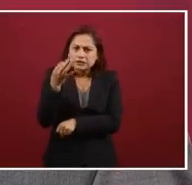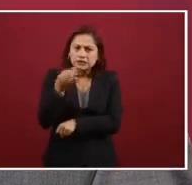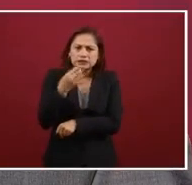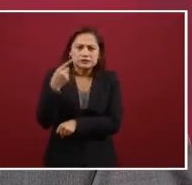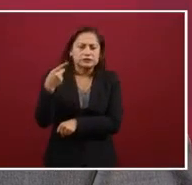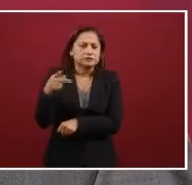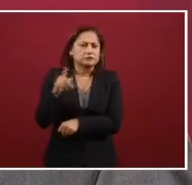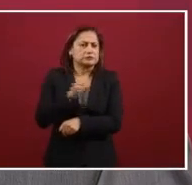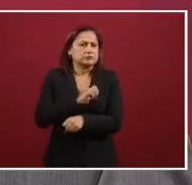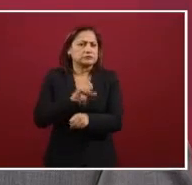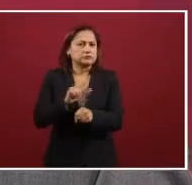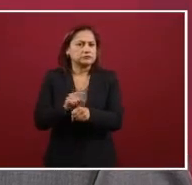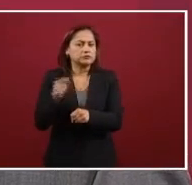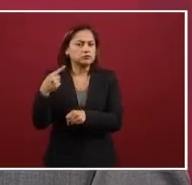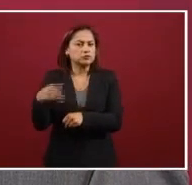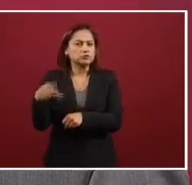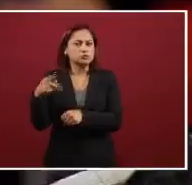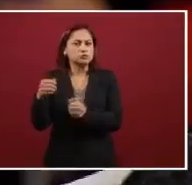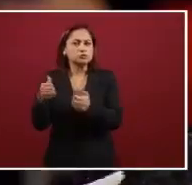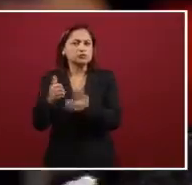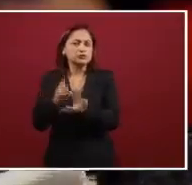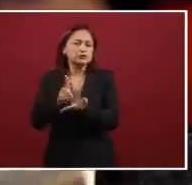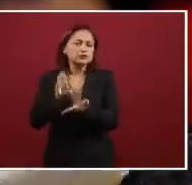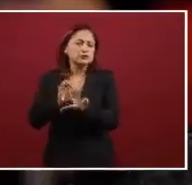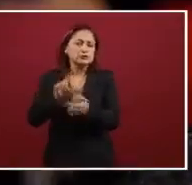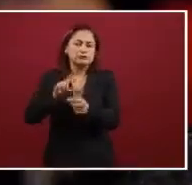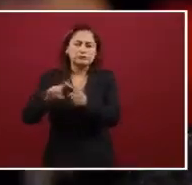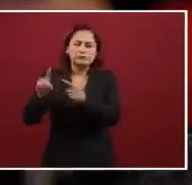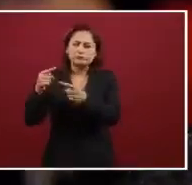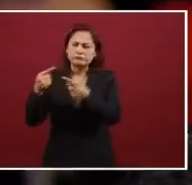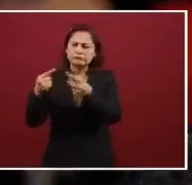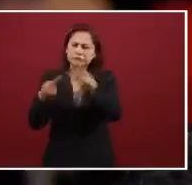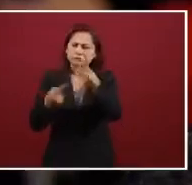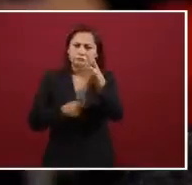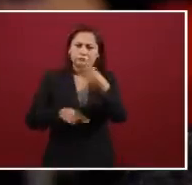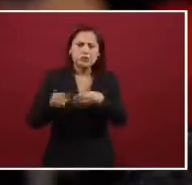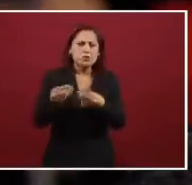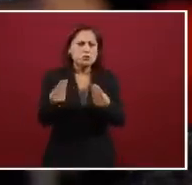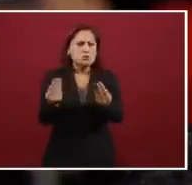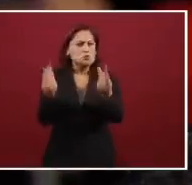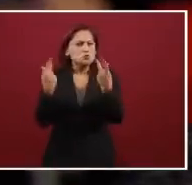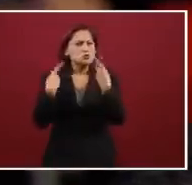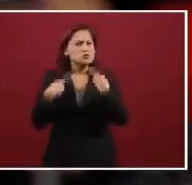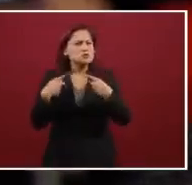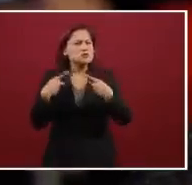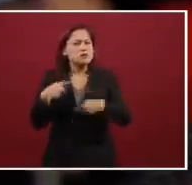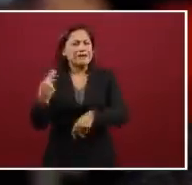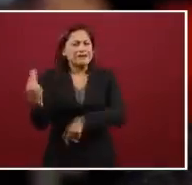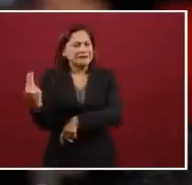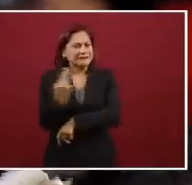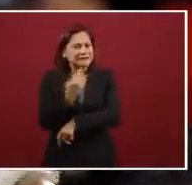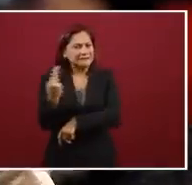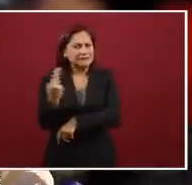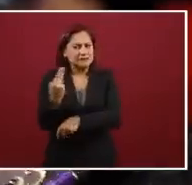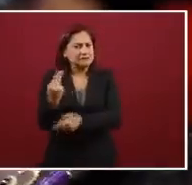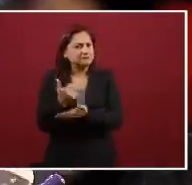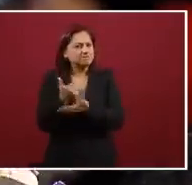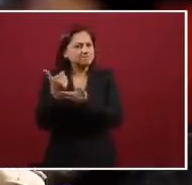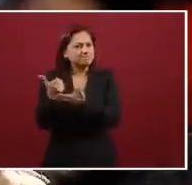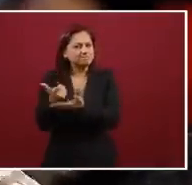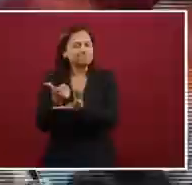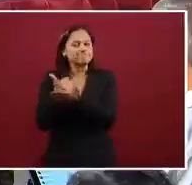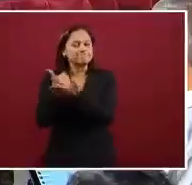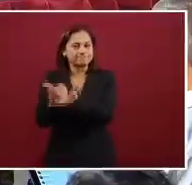especiales y muchas cosas. Y hay mucha gente que necesita verdaderamente la ayuda.